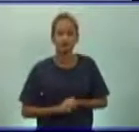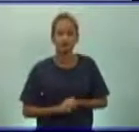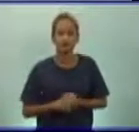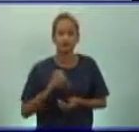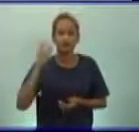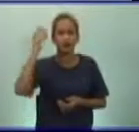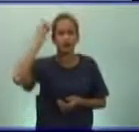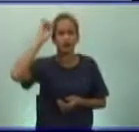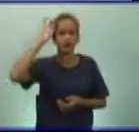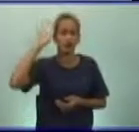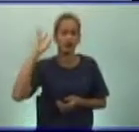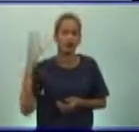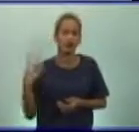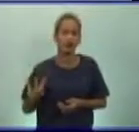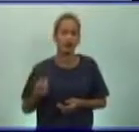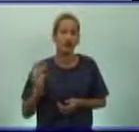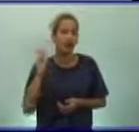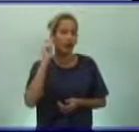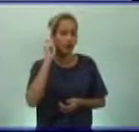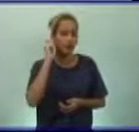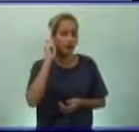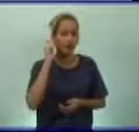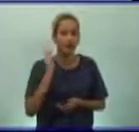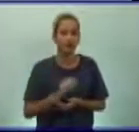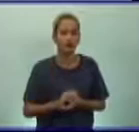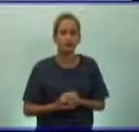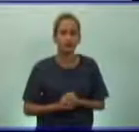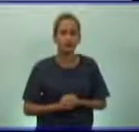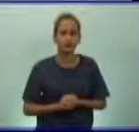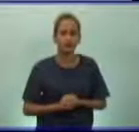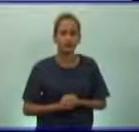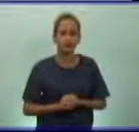Celia fue una mujer